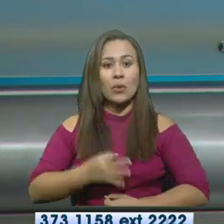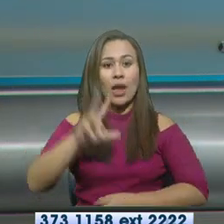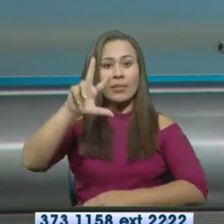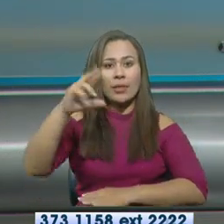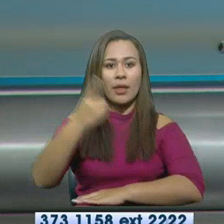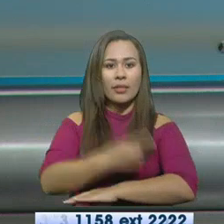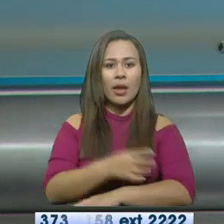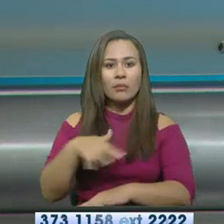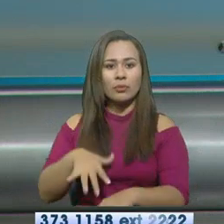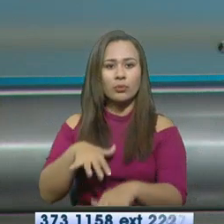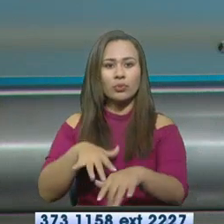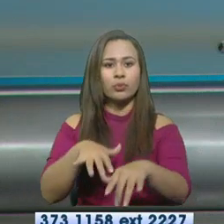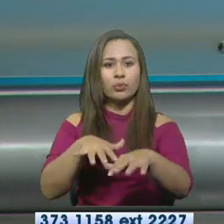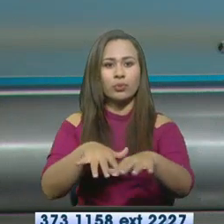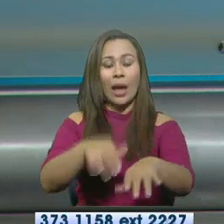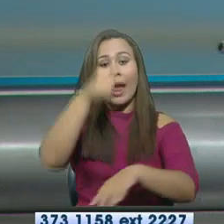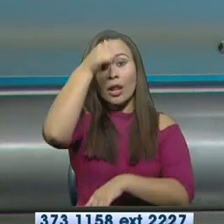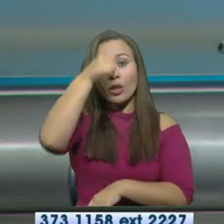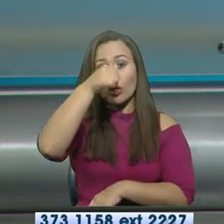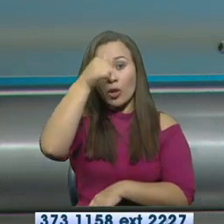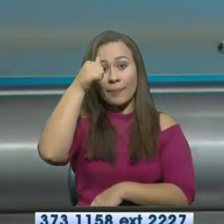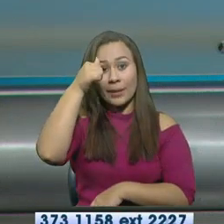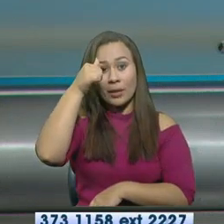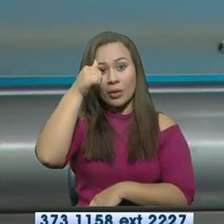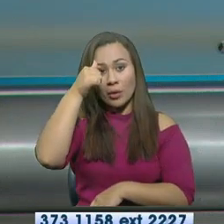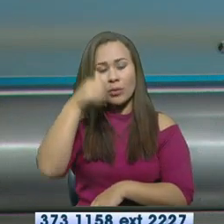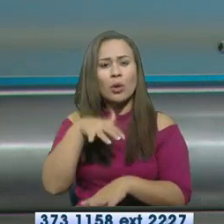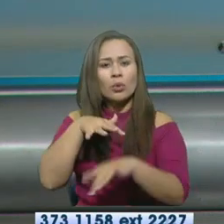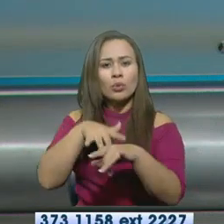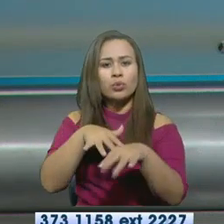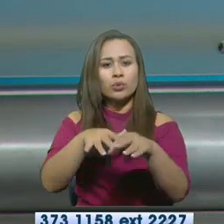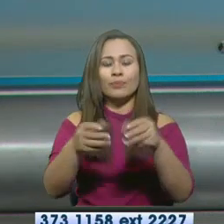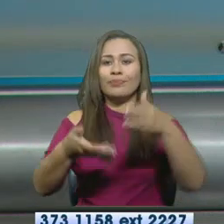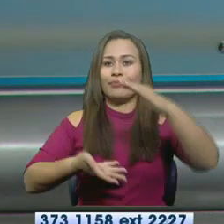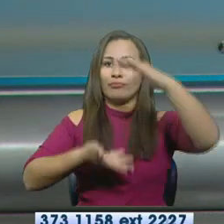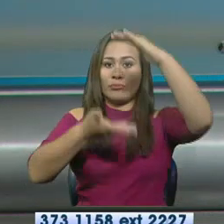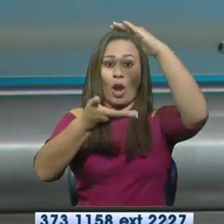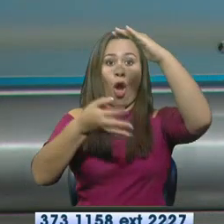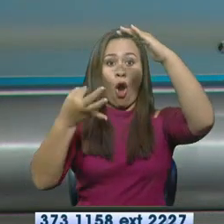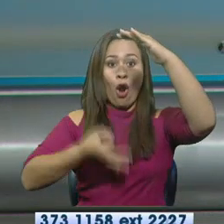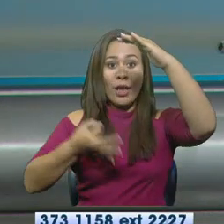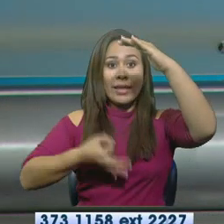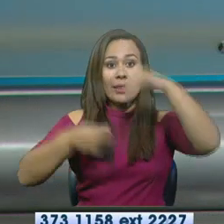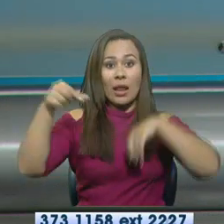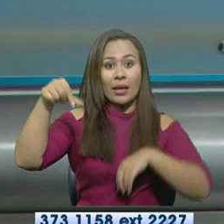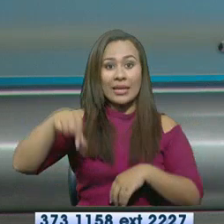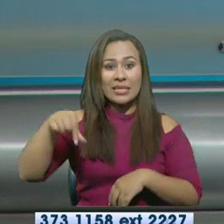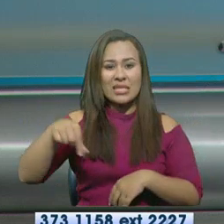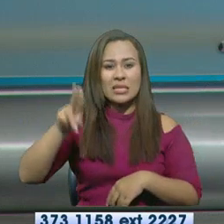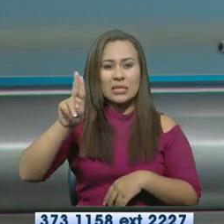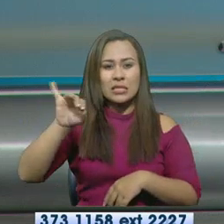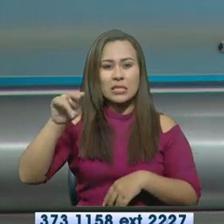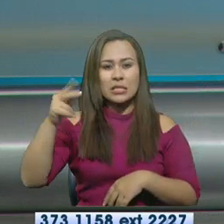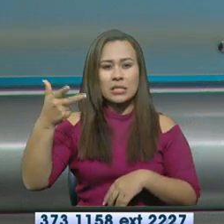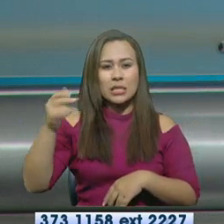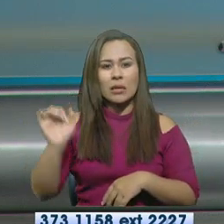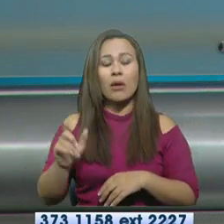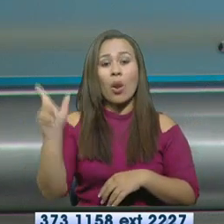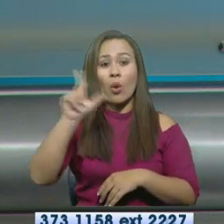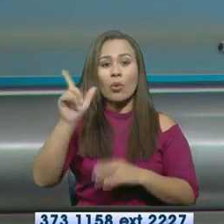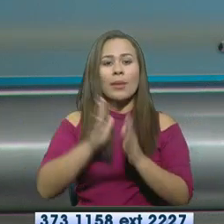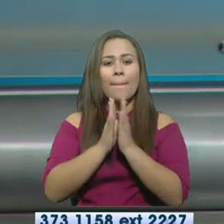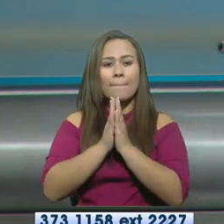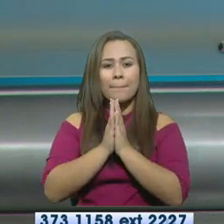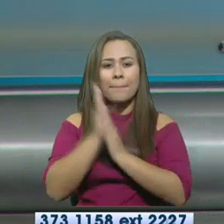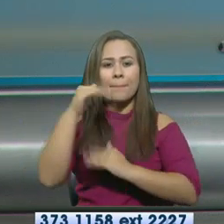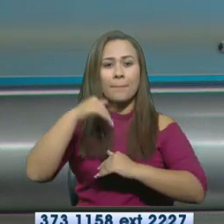la peregrinación. Para el domingo se tiene previsto la procesión con la imagen original y el lunes la misa final. Para conocer más